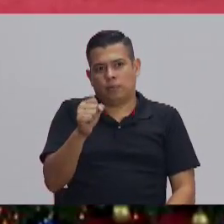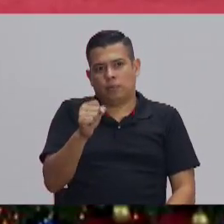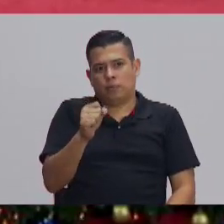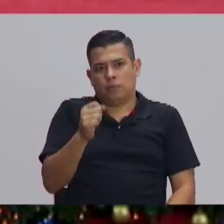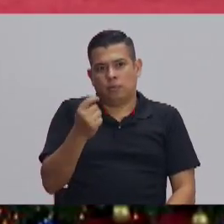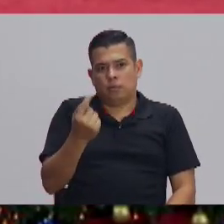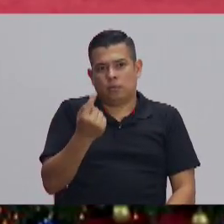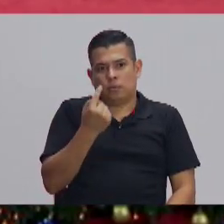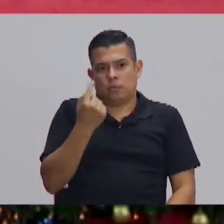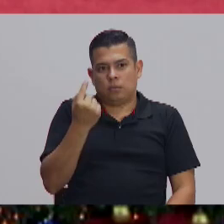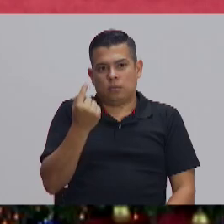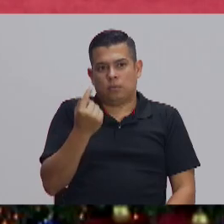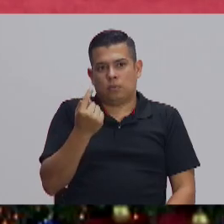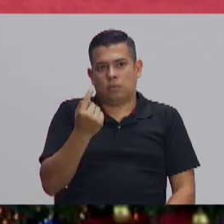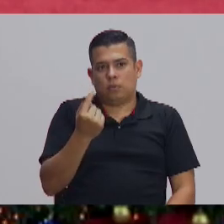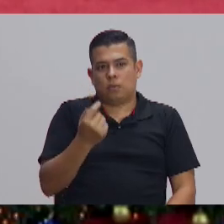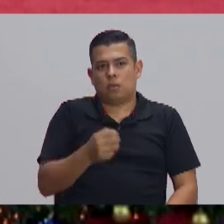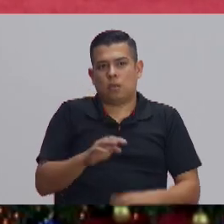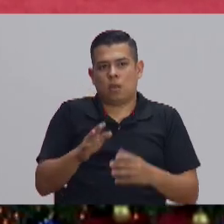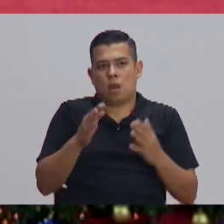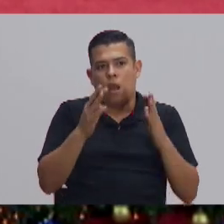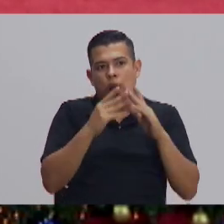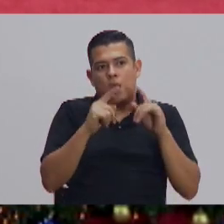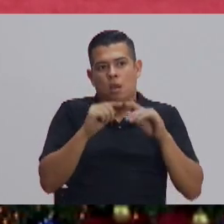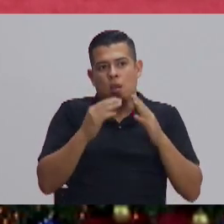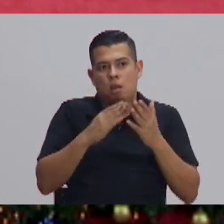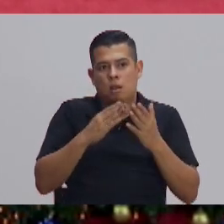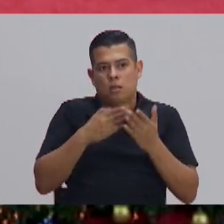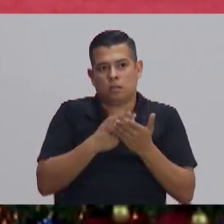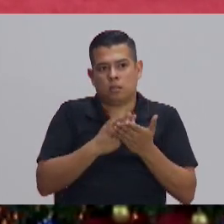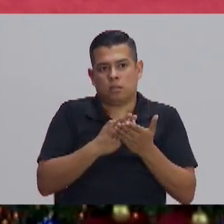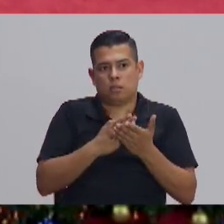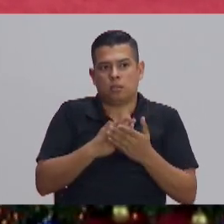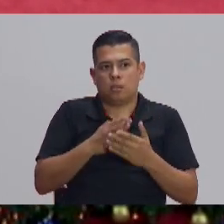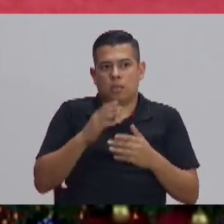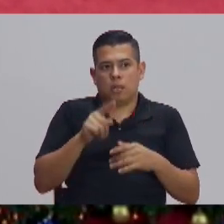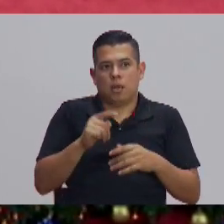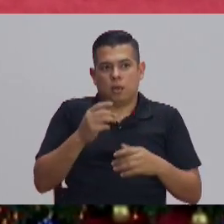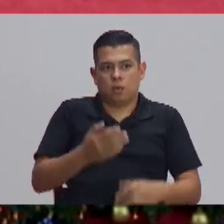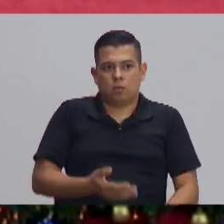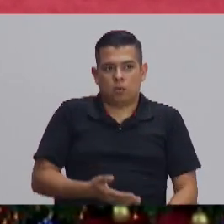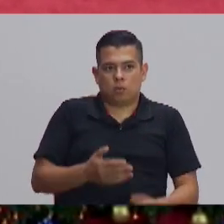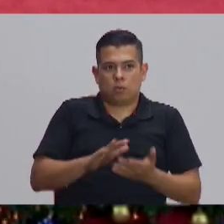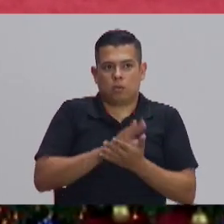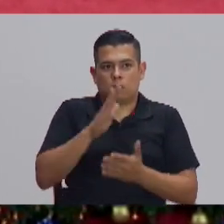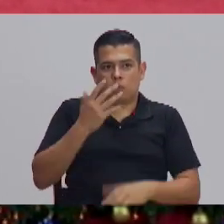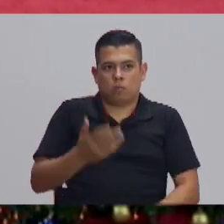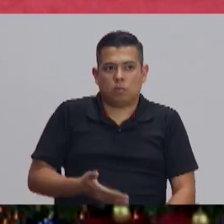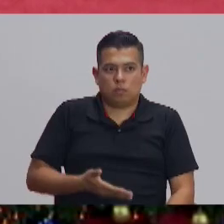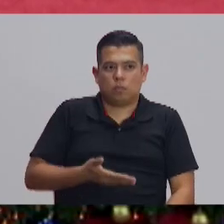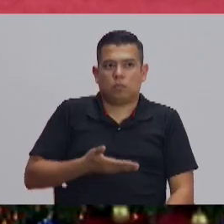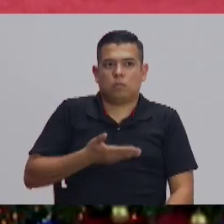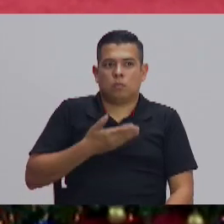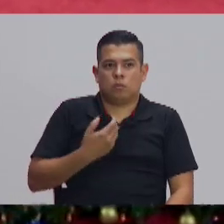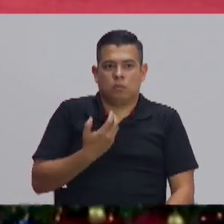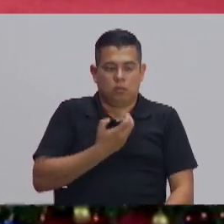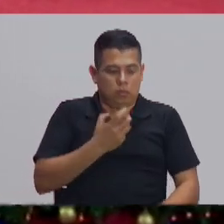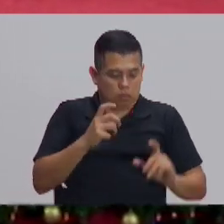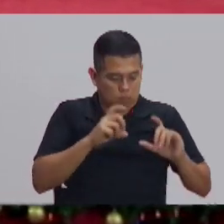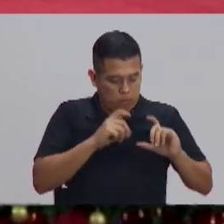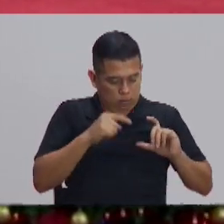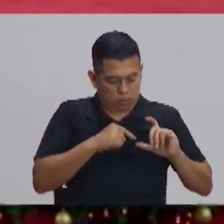no solamente en la iglesia el crecimiento espiritual comienza en nuestro